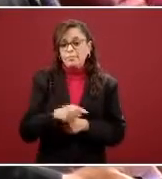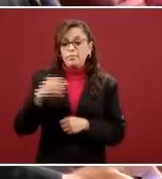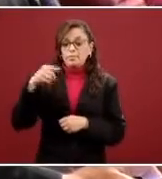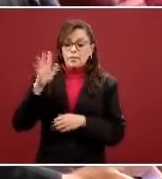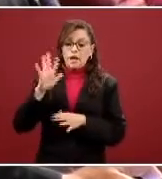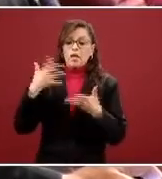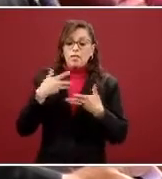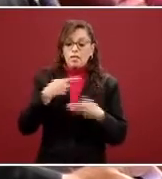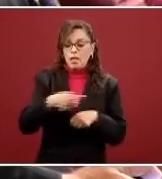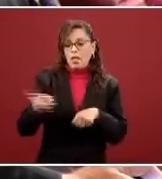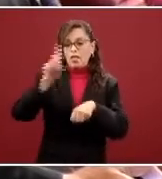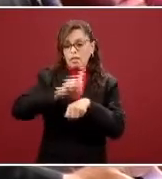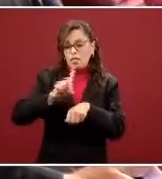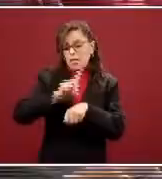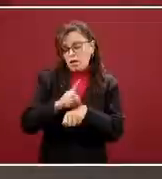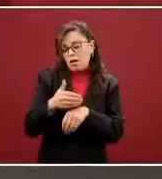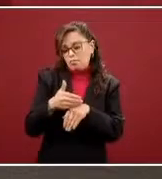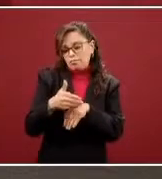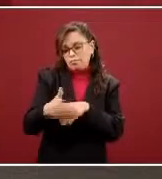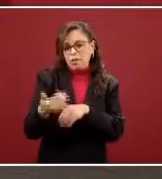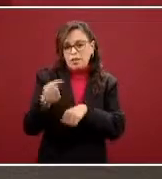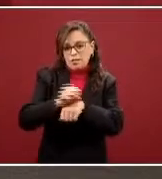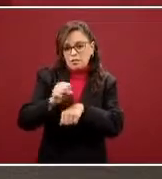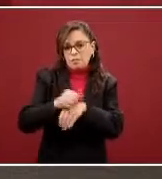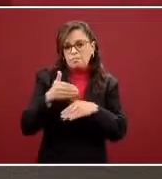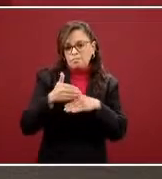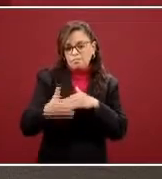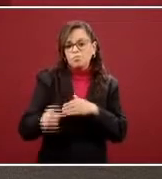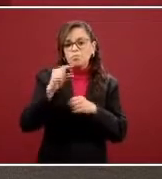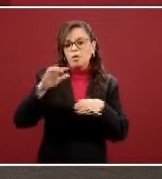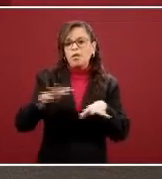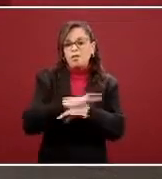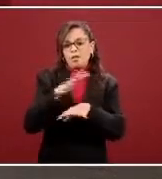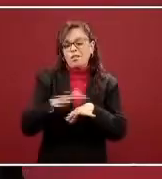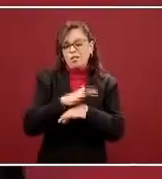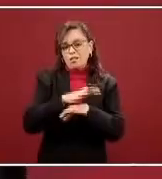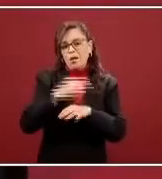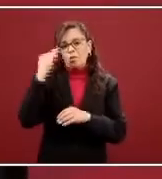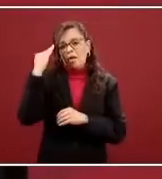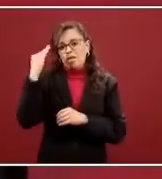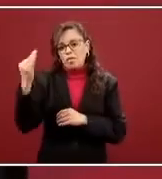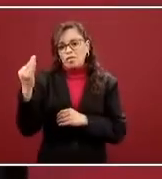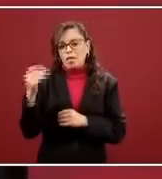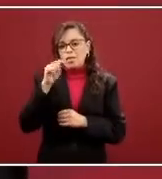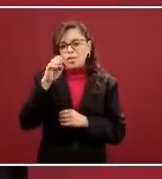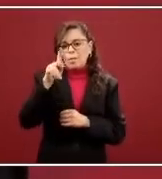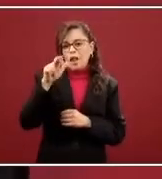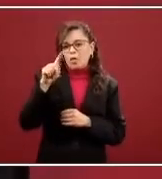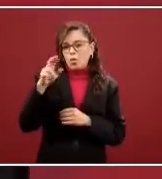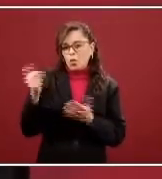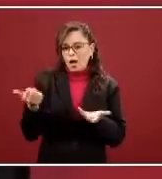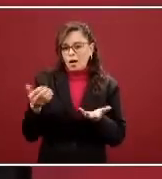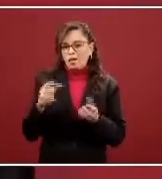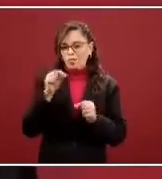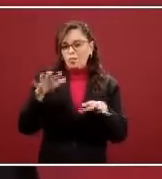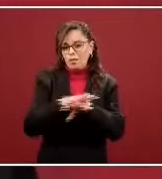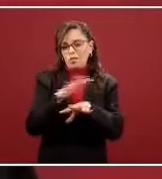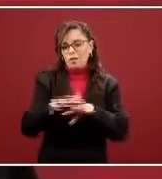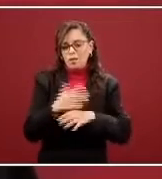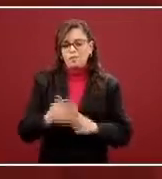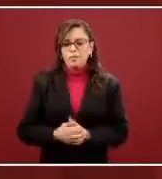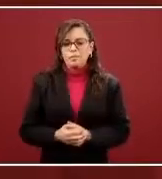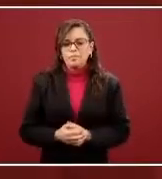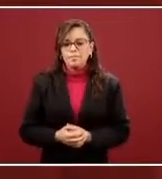de mayor temperatura o de más calor. Es un poco más la relación en función de esa parte. En relación a los casos